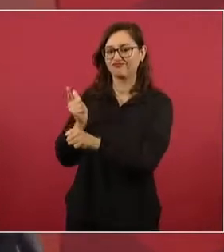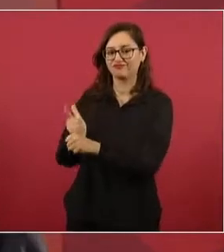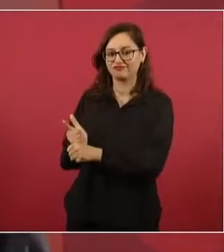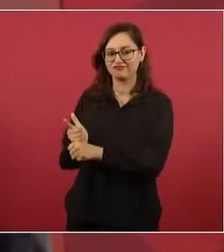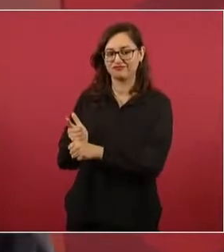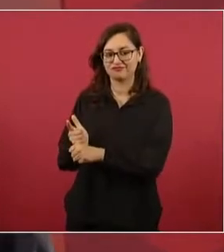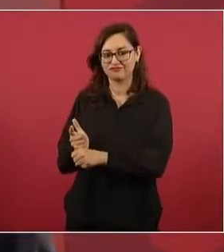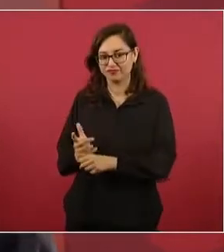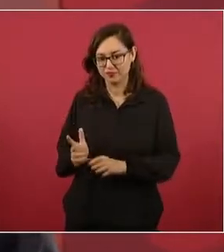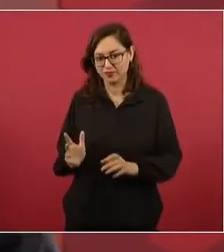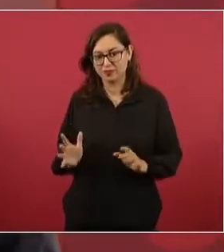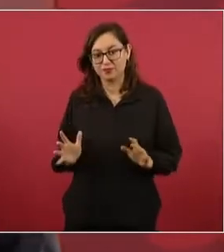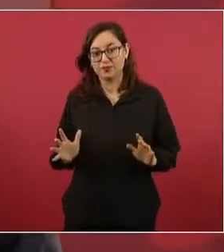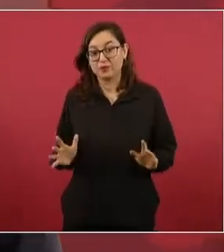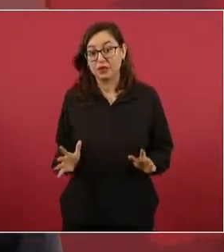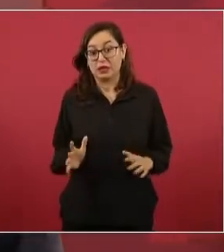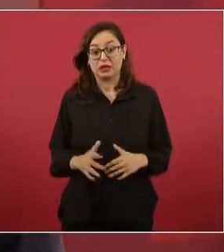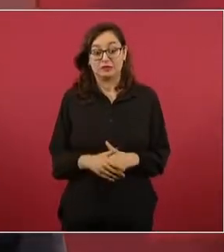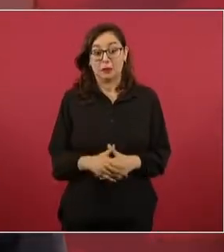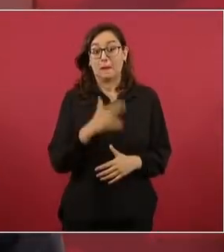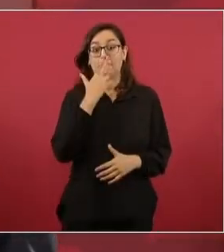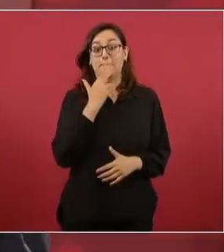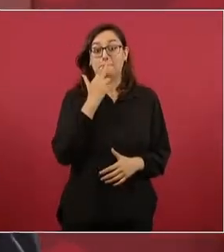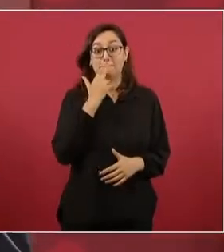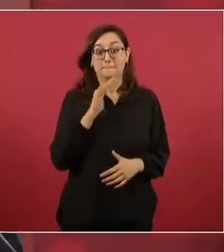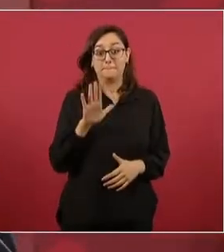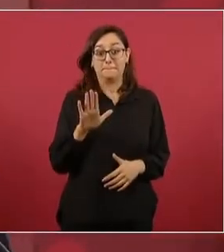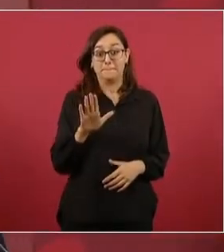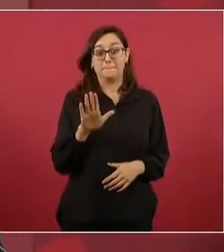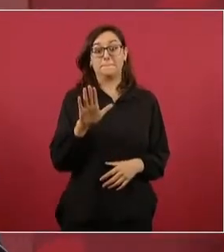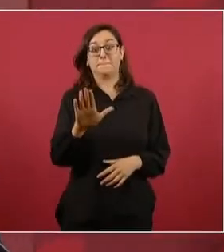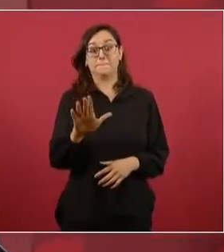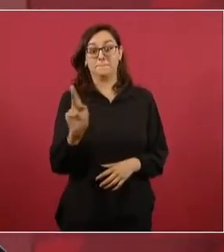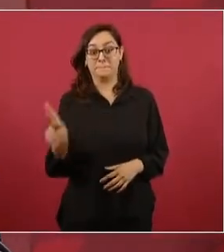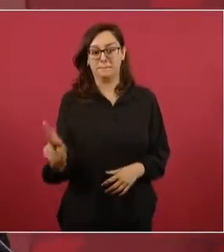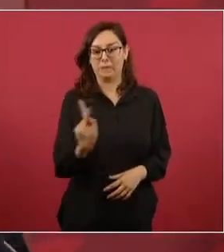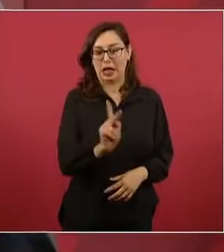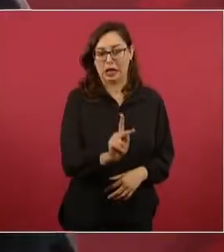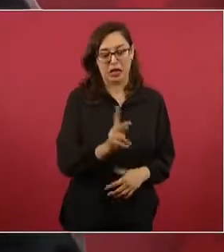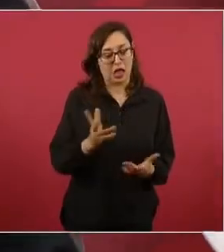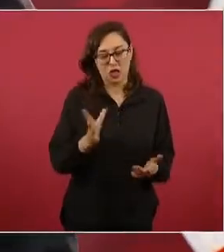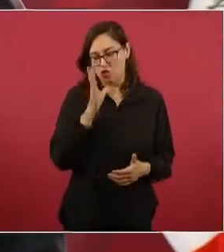ya no puedo decir hitlerianas, pero fascistoides,